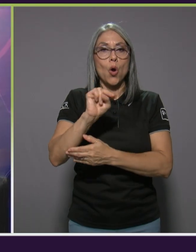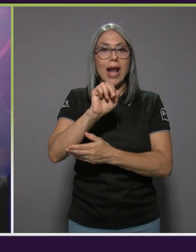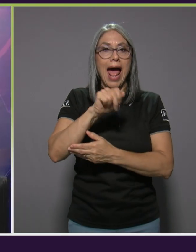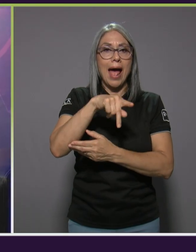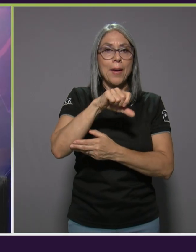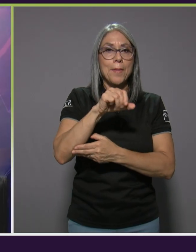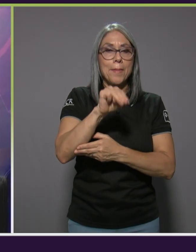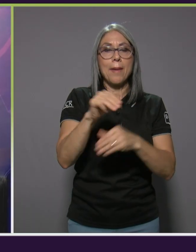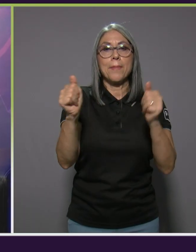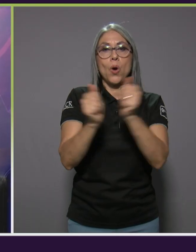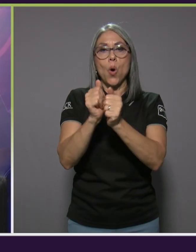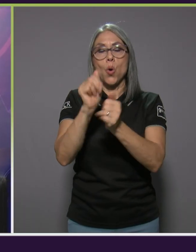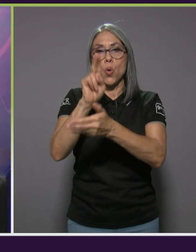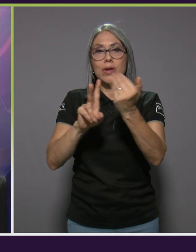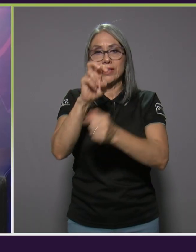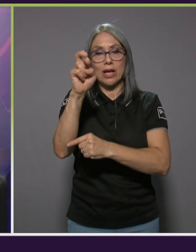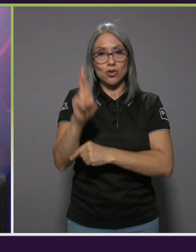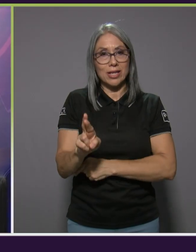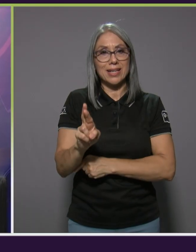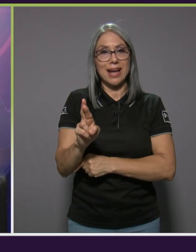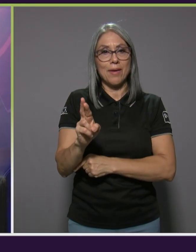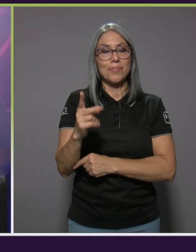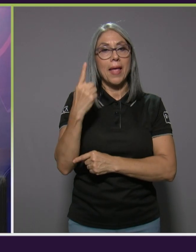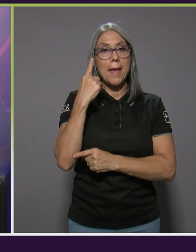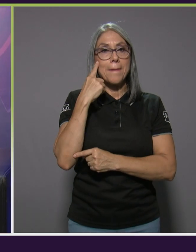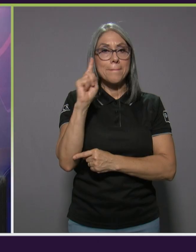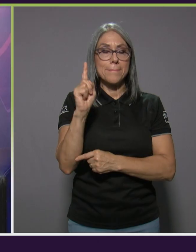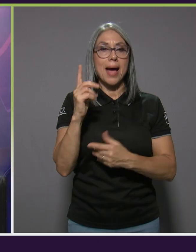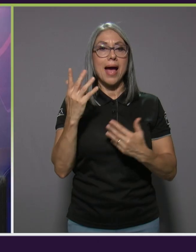con la Universidad de Costa Rica, para que